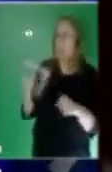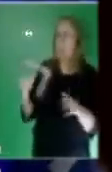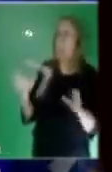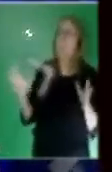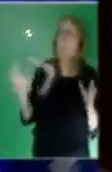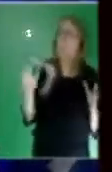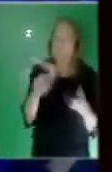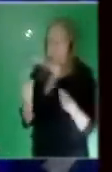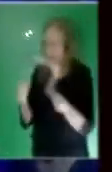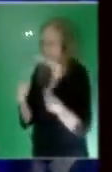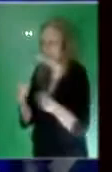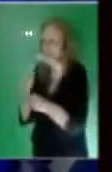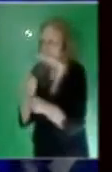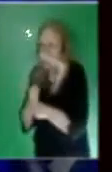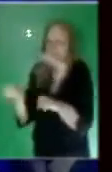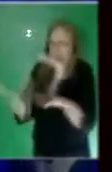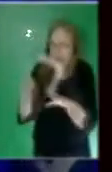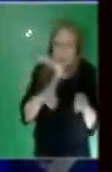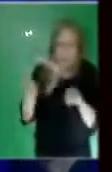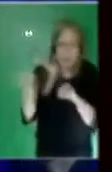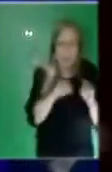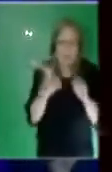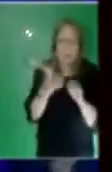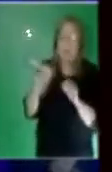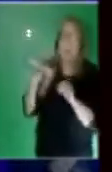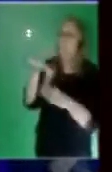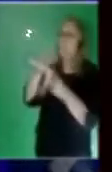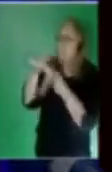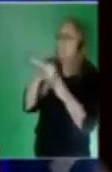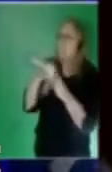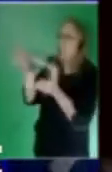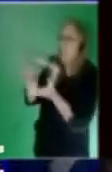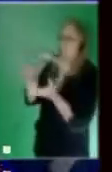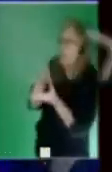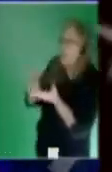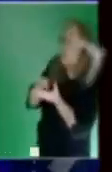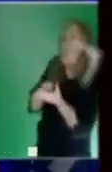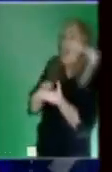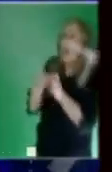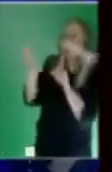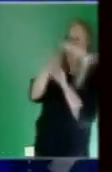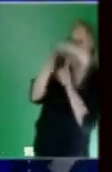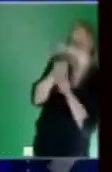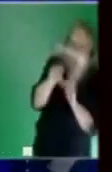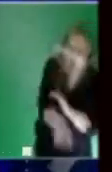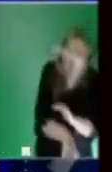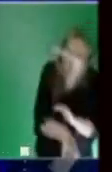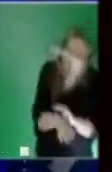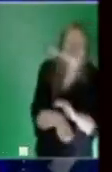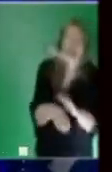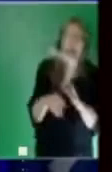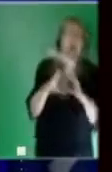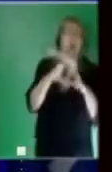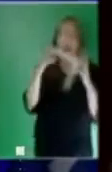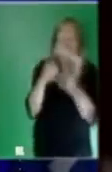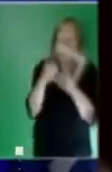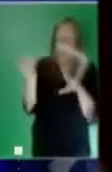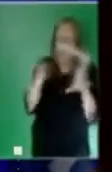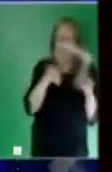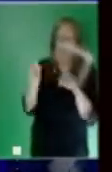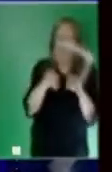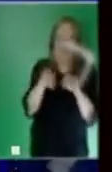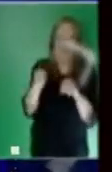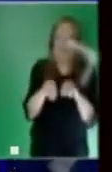hay que vender mucho. Y una lamparita eléctrica no puede durar más de